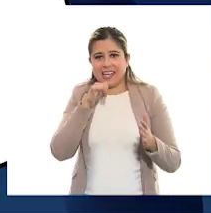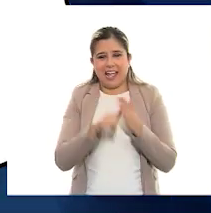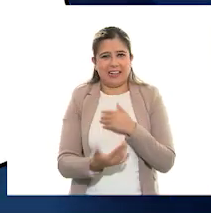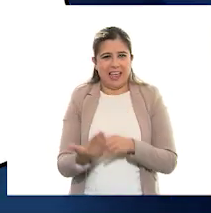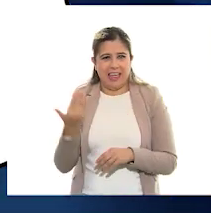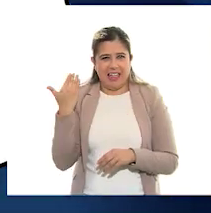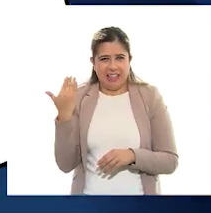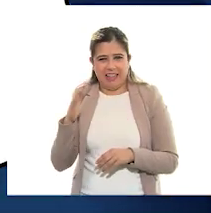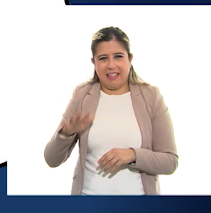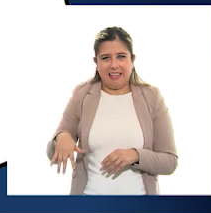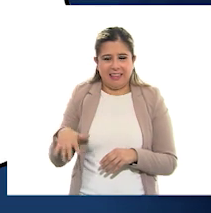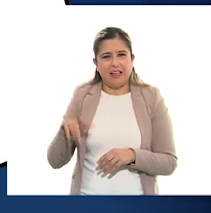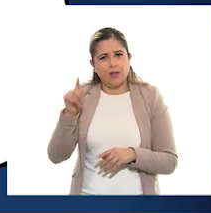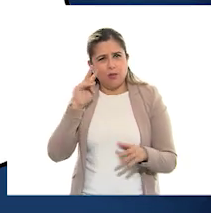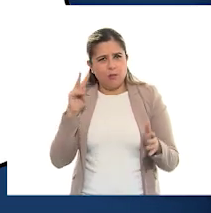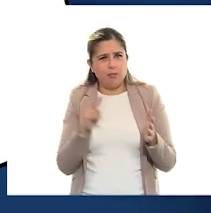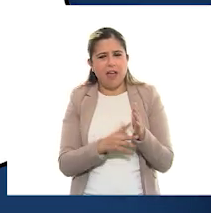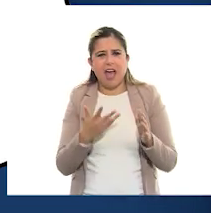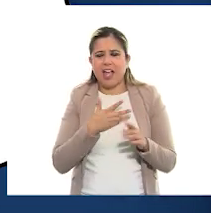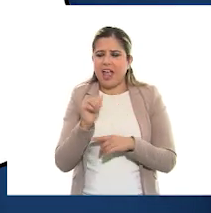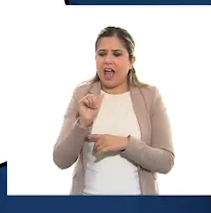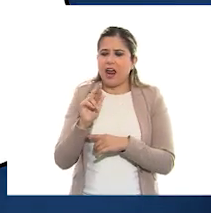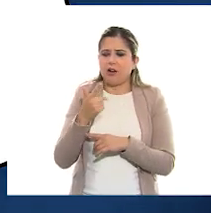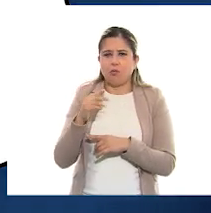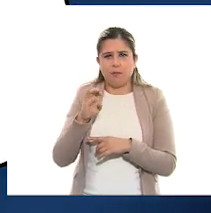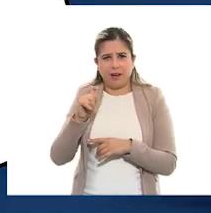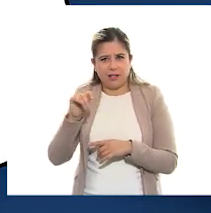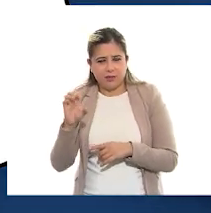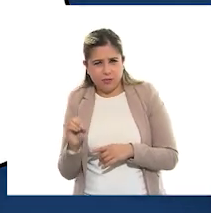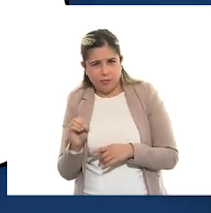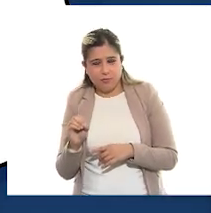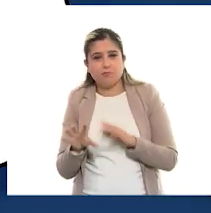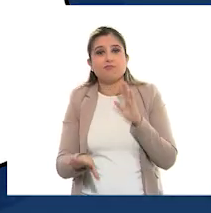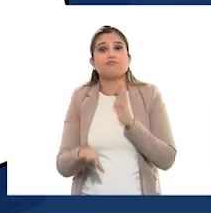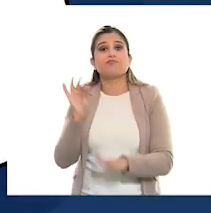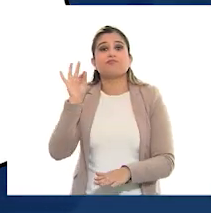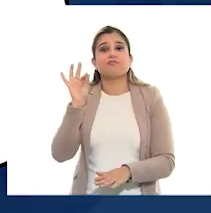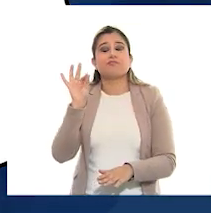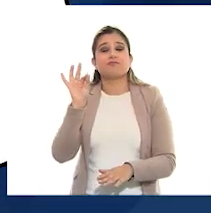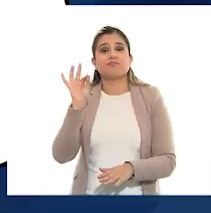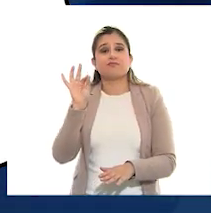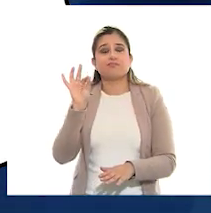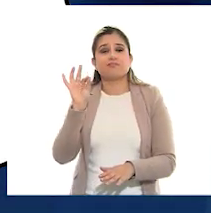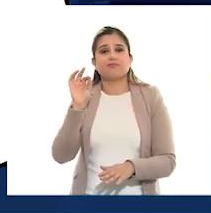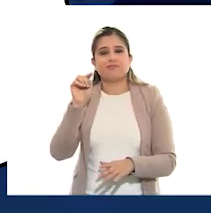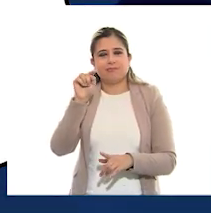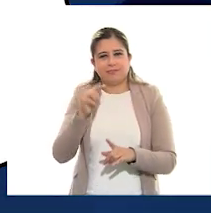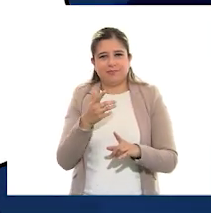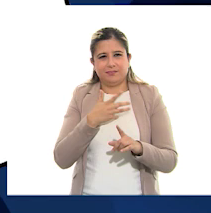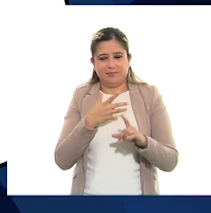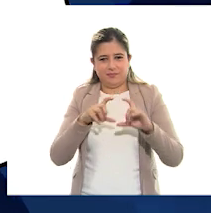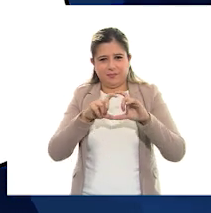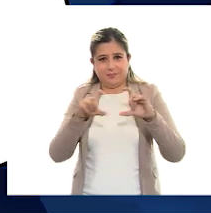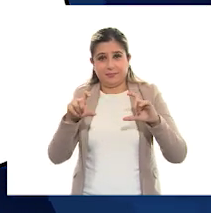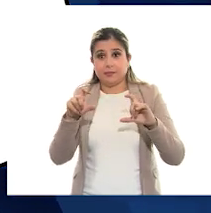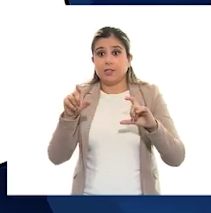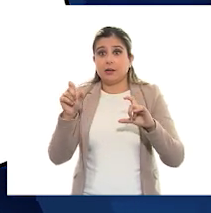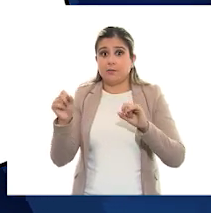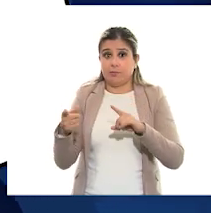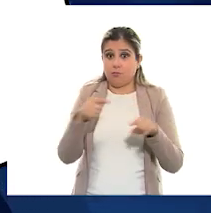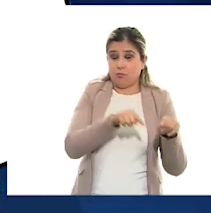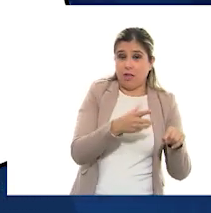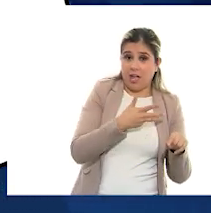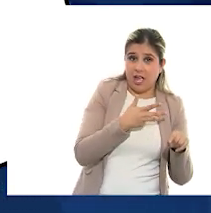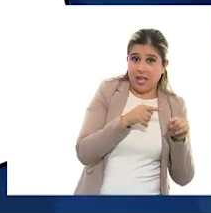anterior encontraste un argumento y está, ¿en esta lo hay?